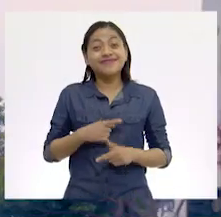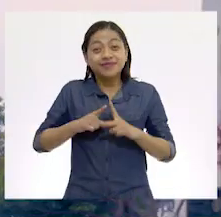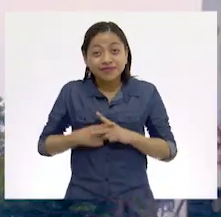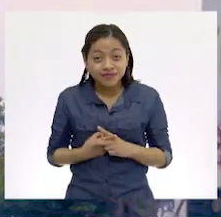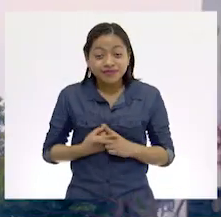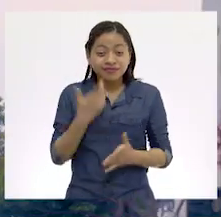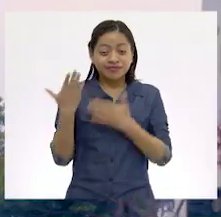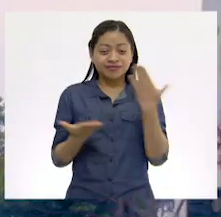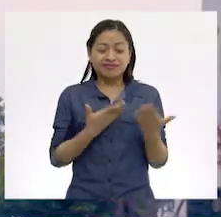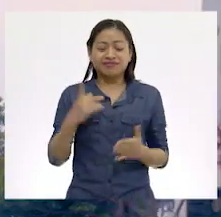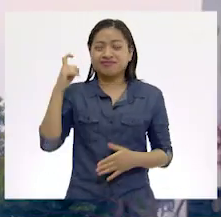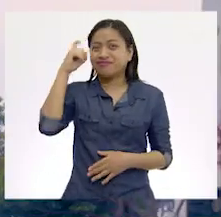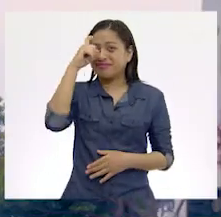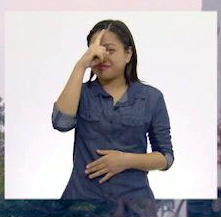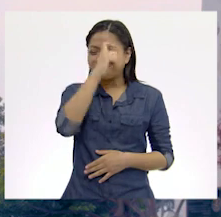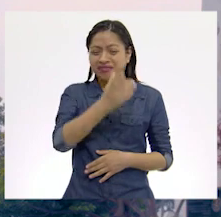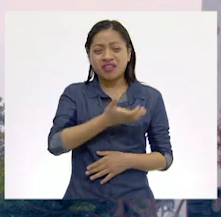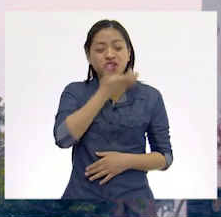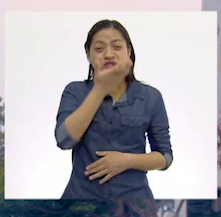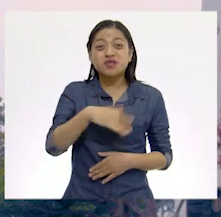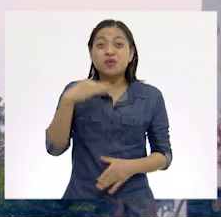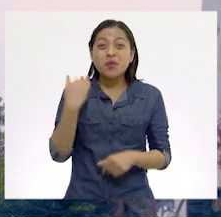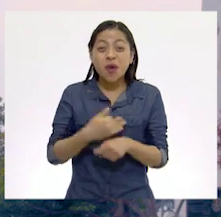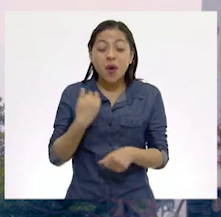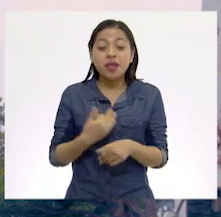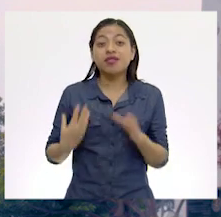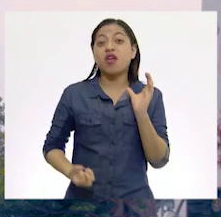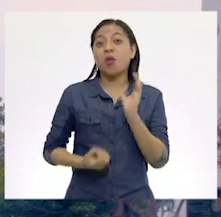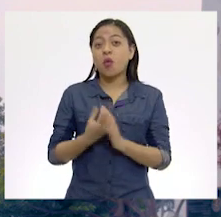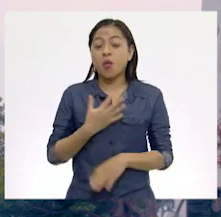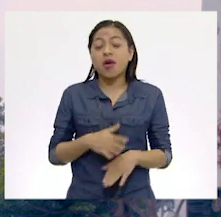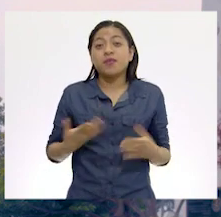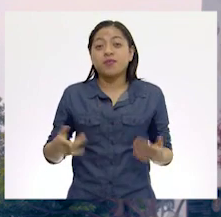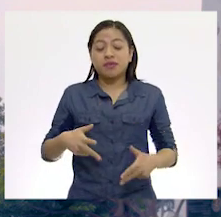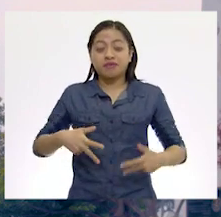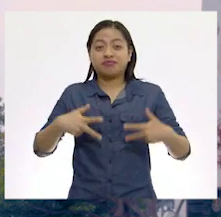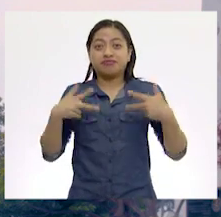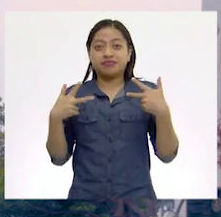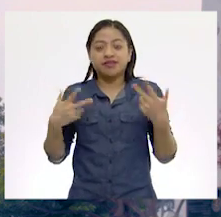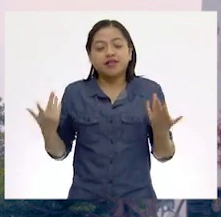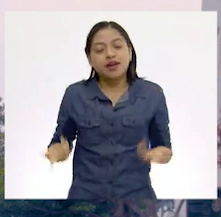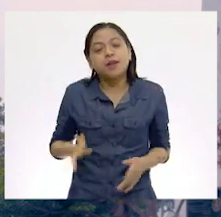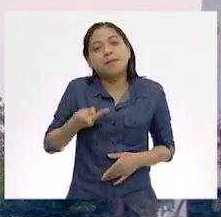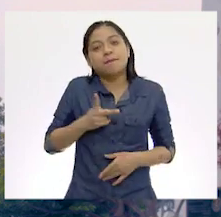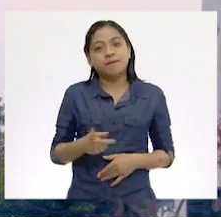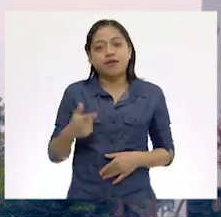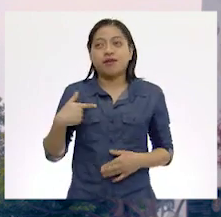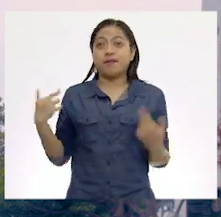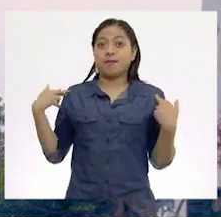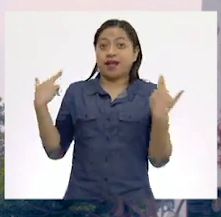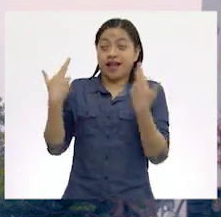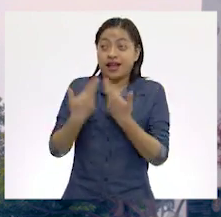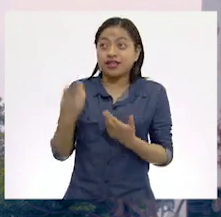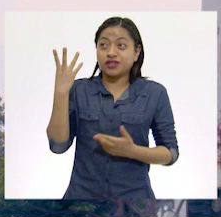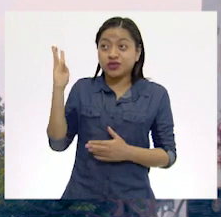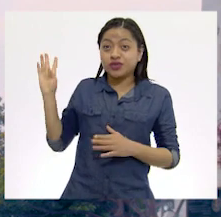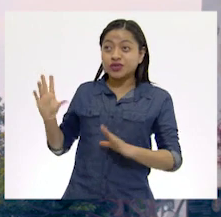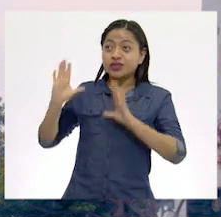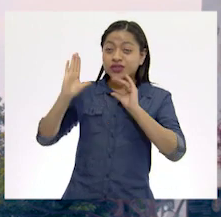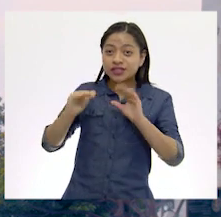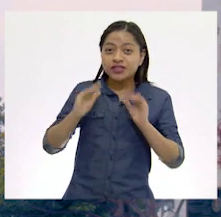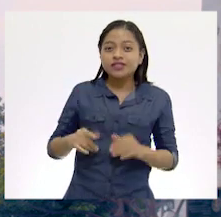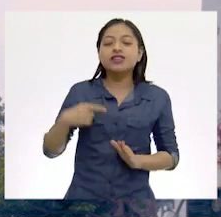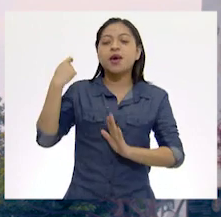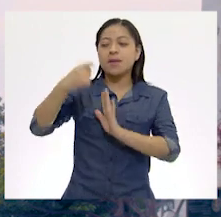muy difícil acostumbrarme a esta nueva forma de estudio. Pero gracias a mis profesores que me han estado